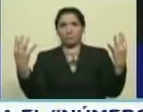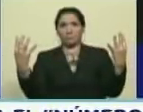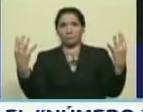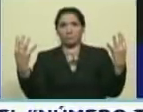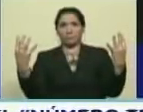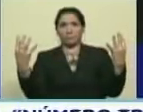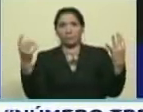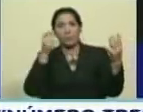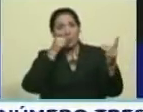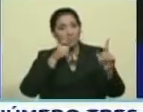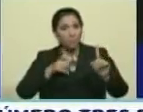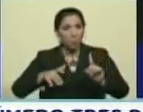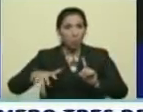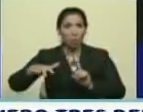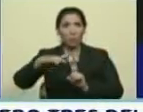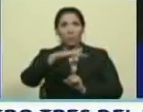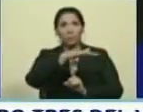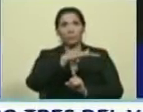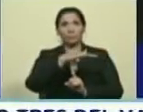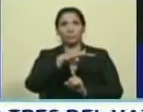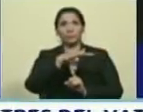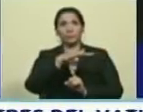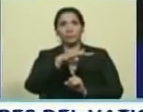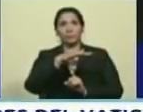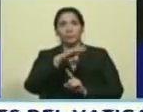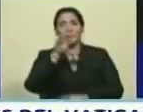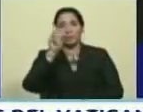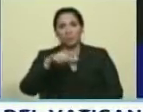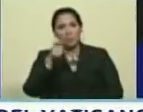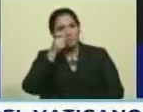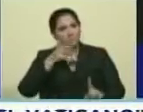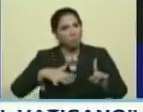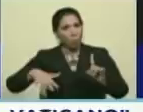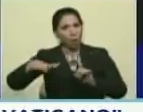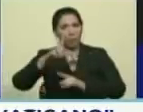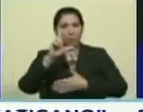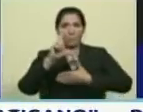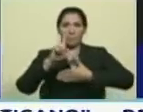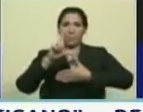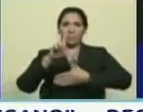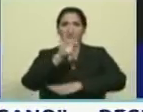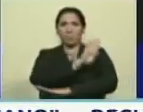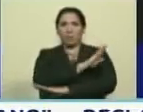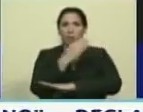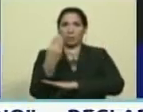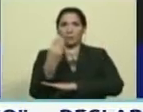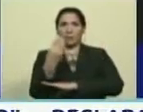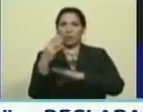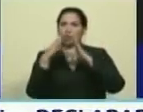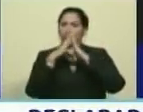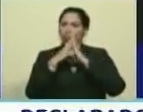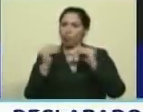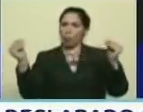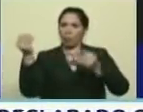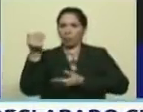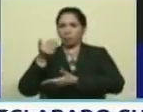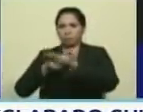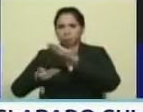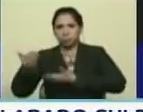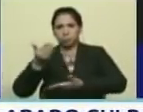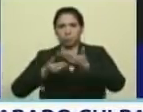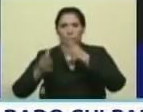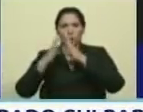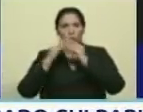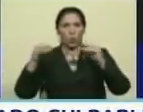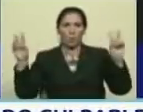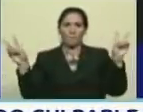y a los pueblos, y más allá a los pueblos de América Latina y el Caribe, toda la solidaridad, toda la